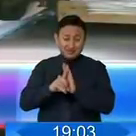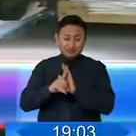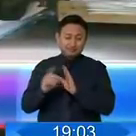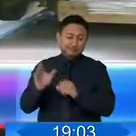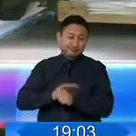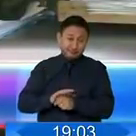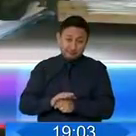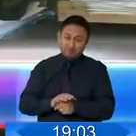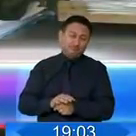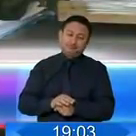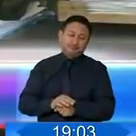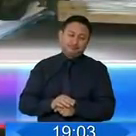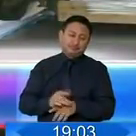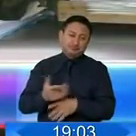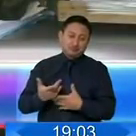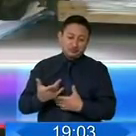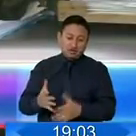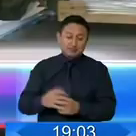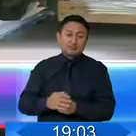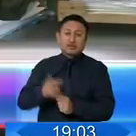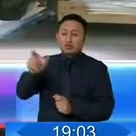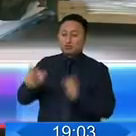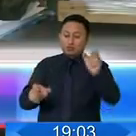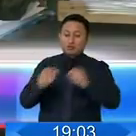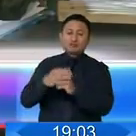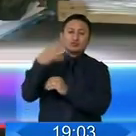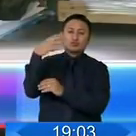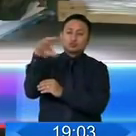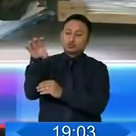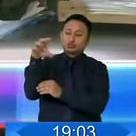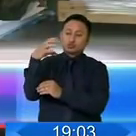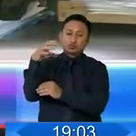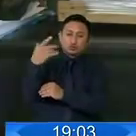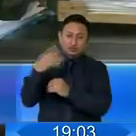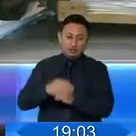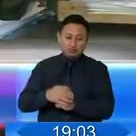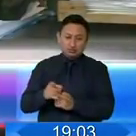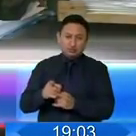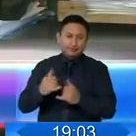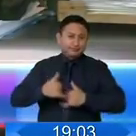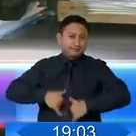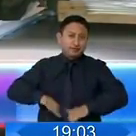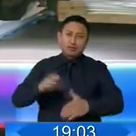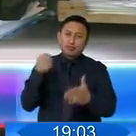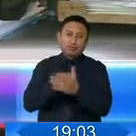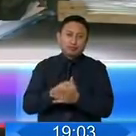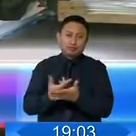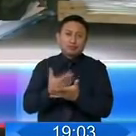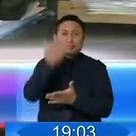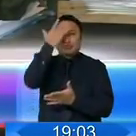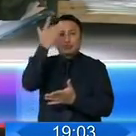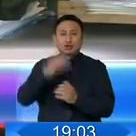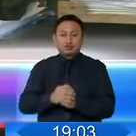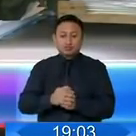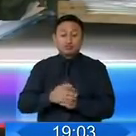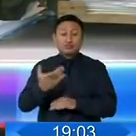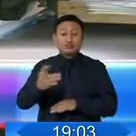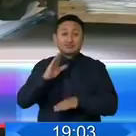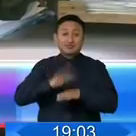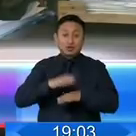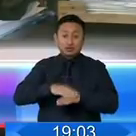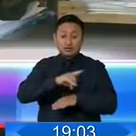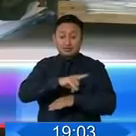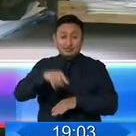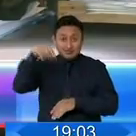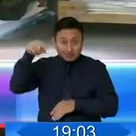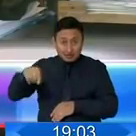instalar los radares y yo le aseguro que vamos a seguir teniendo accidentes de tránsito. ¿Por qué? Porque la causa no está